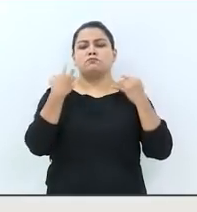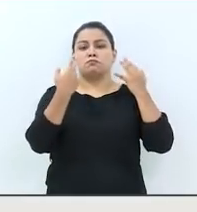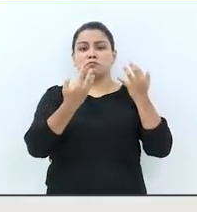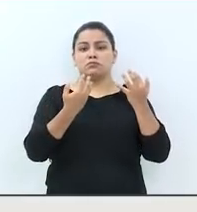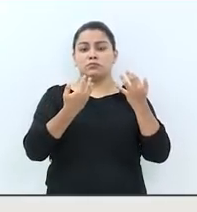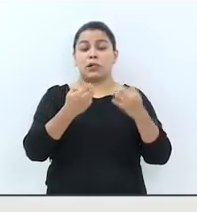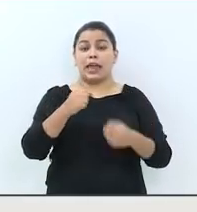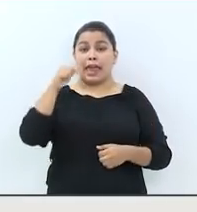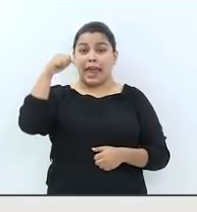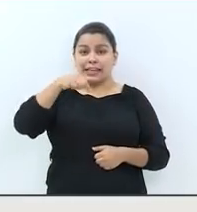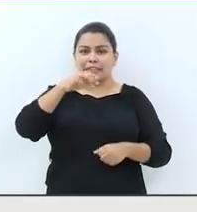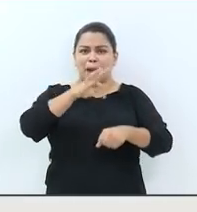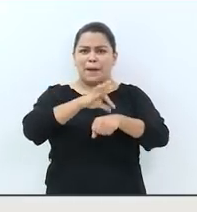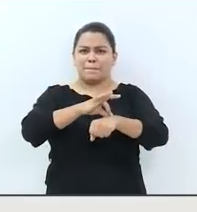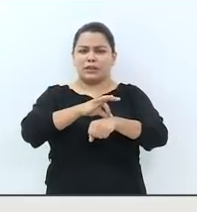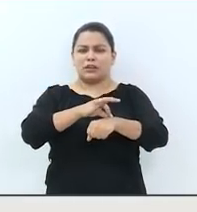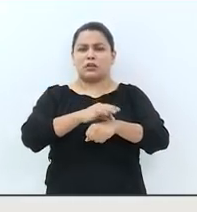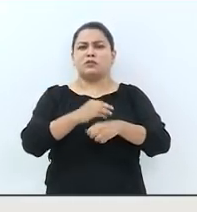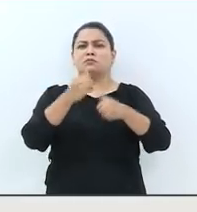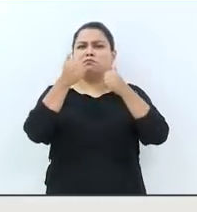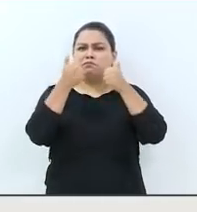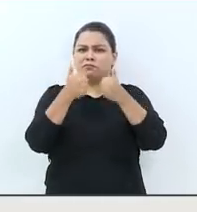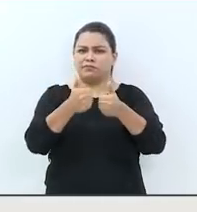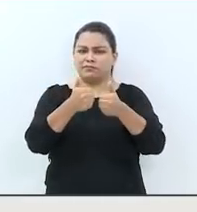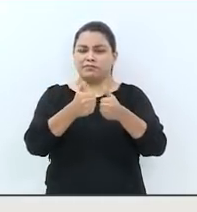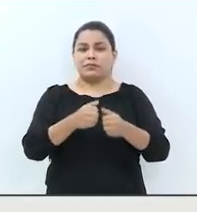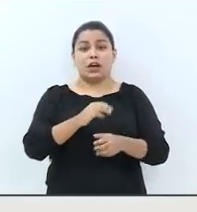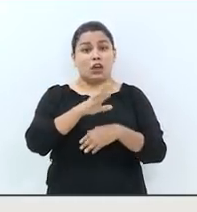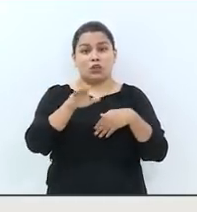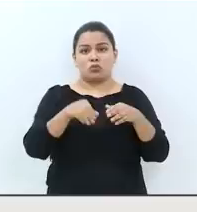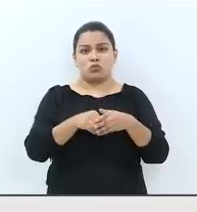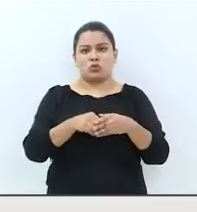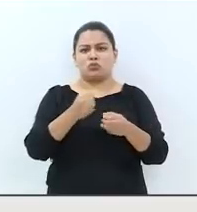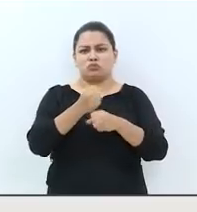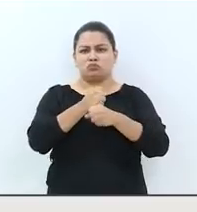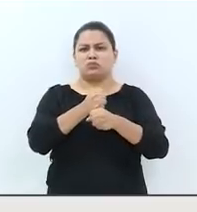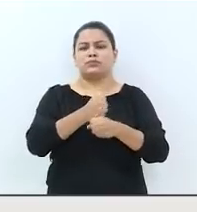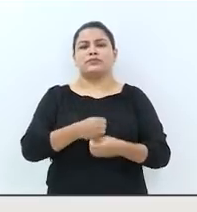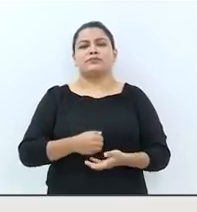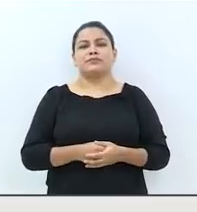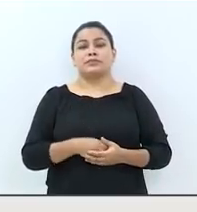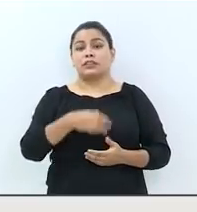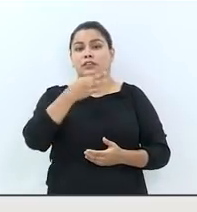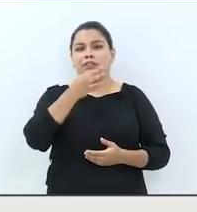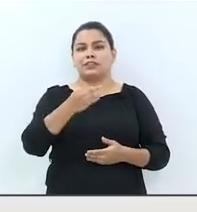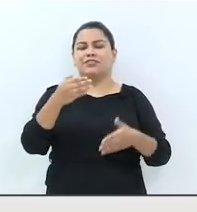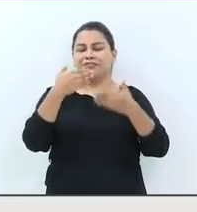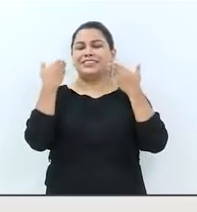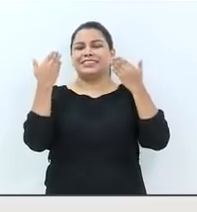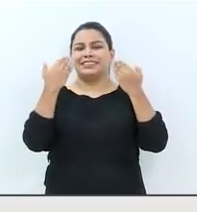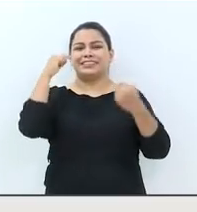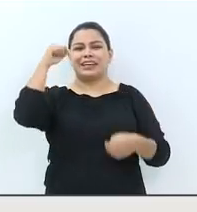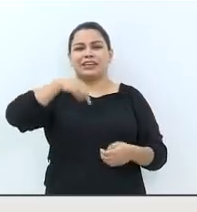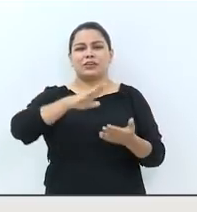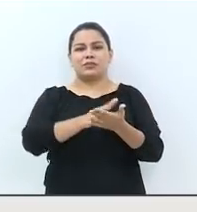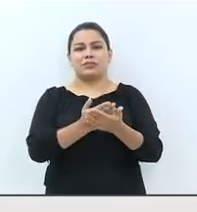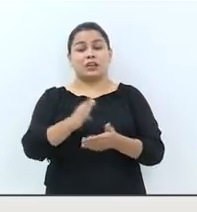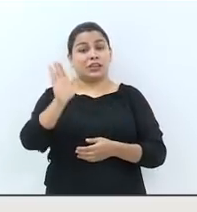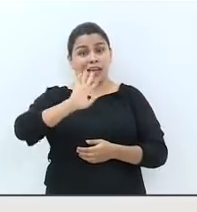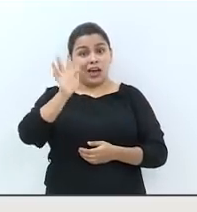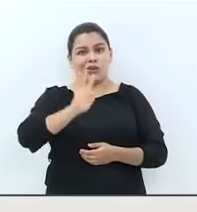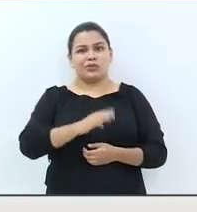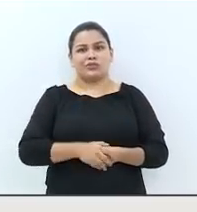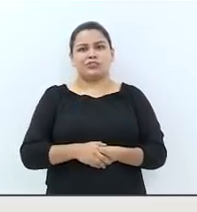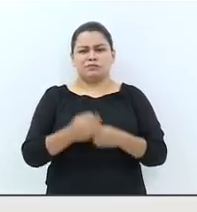haya sido una experiencia muy valiosa para todos, estoy segura que sí ha sido, así que de verdad contenta de estar acá. Un saludo a